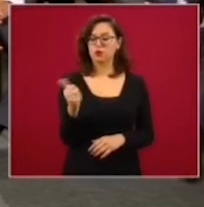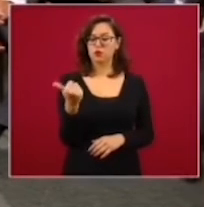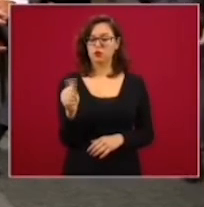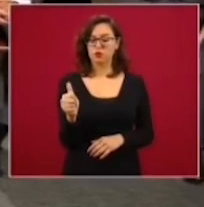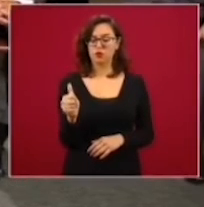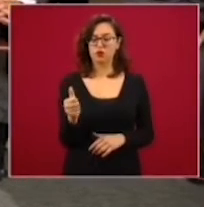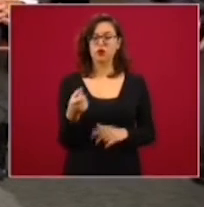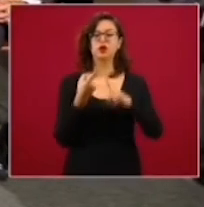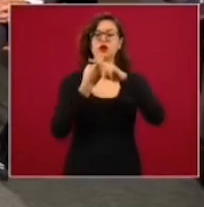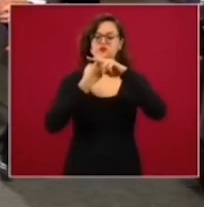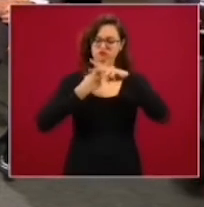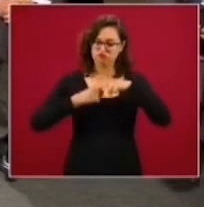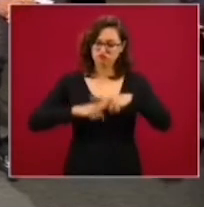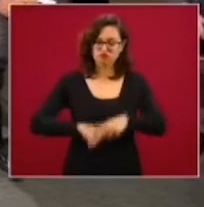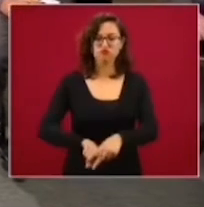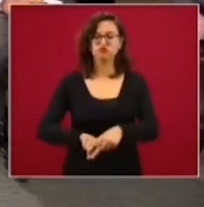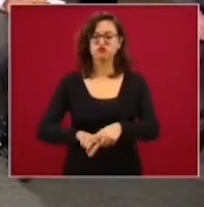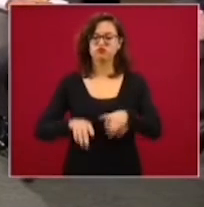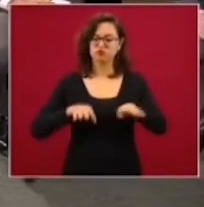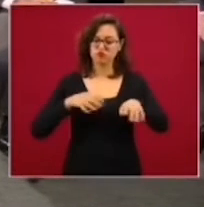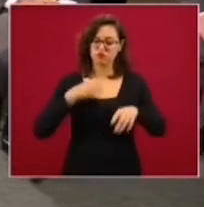iniciará el ciclo escolar